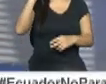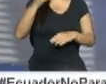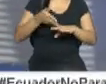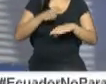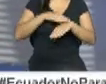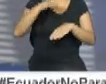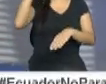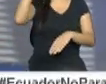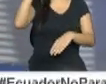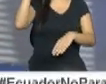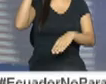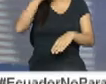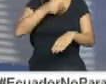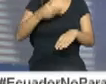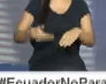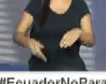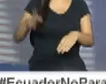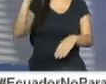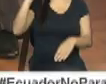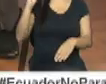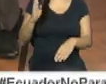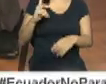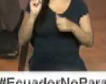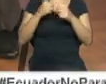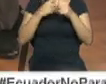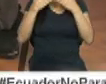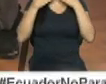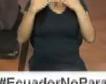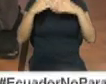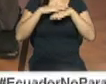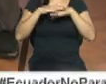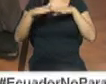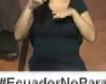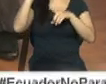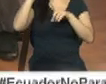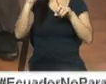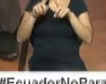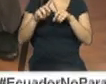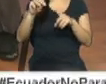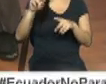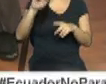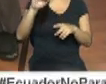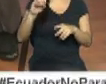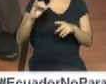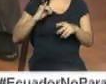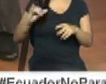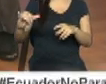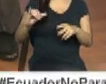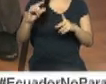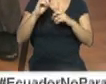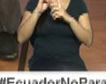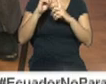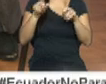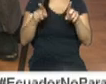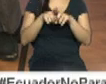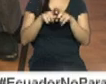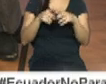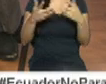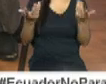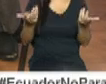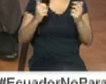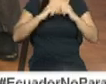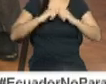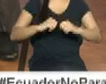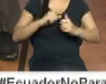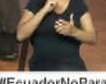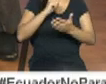lo que ha sucedido en Brasil. Bueno, gracias por la invitación. Coincido con Mario. Me parece que es una hora triste para la